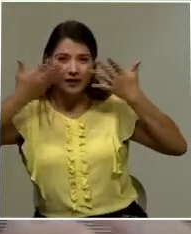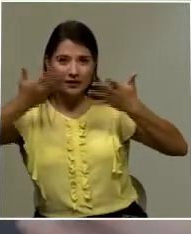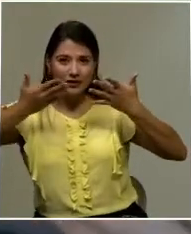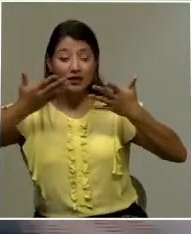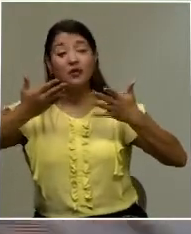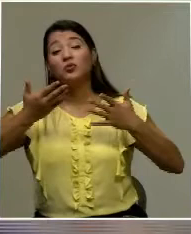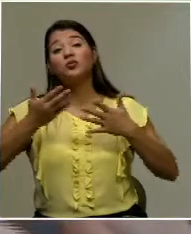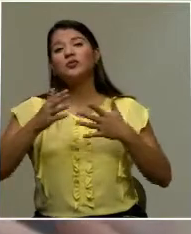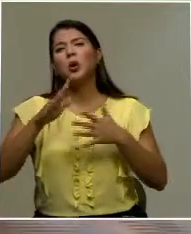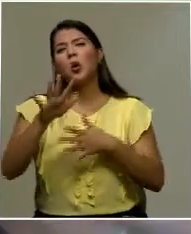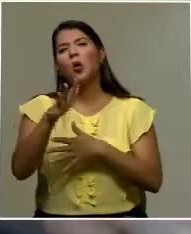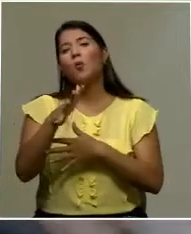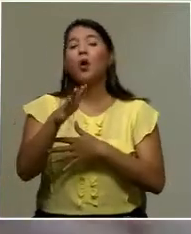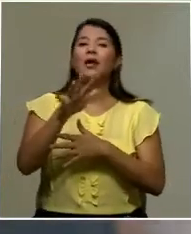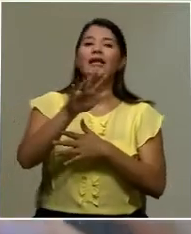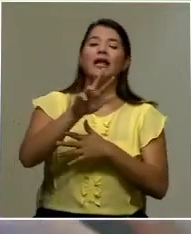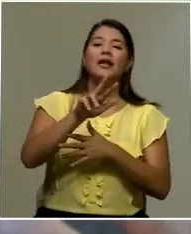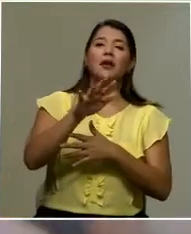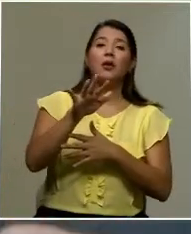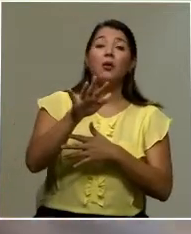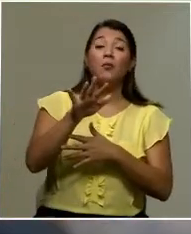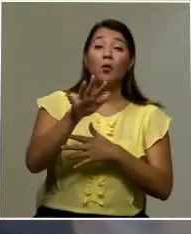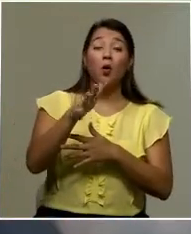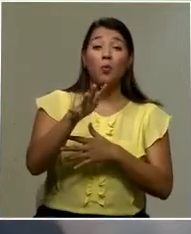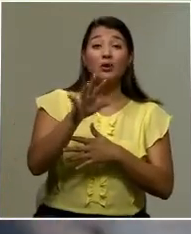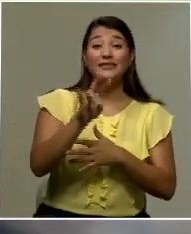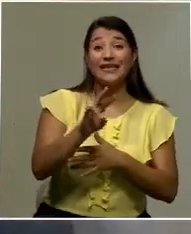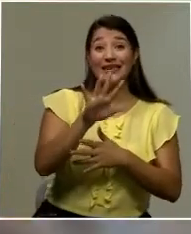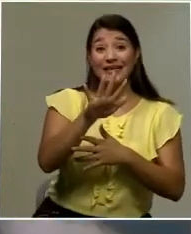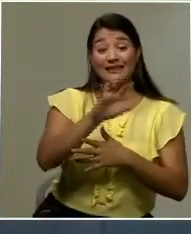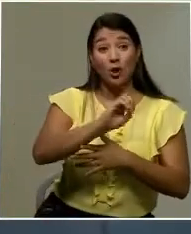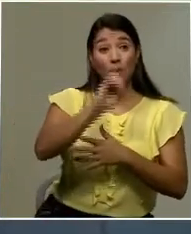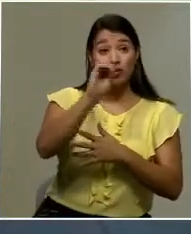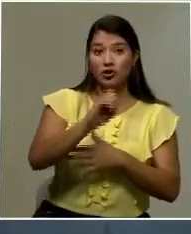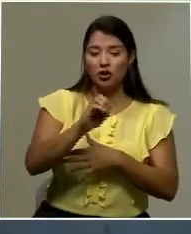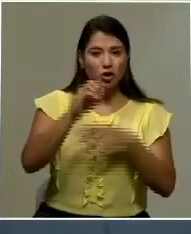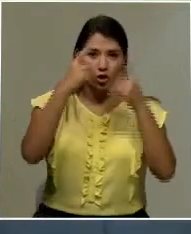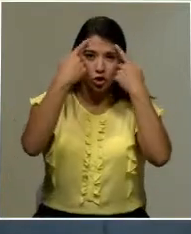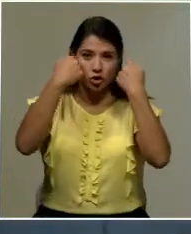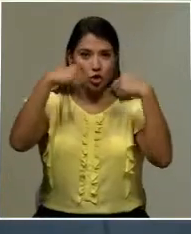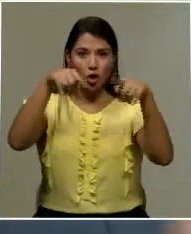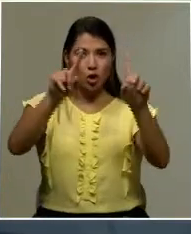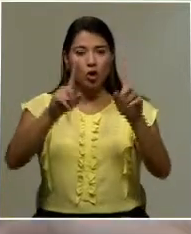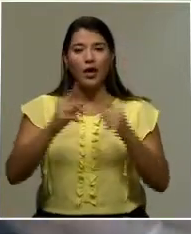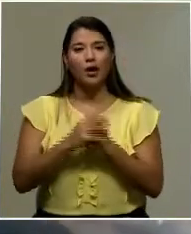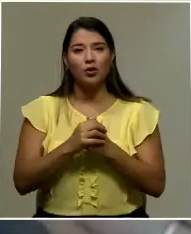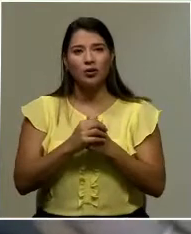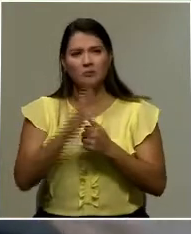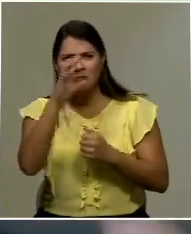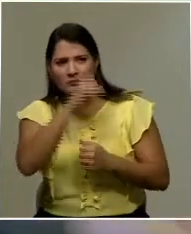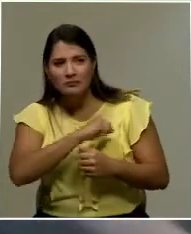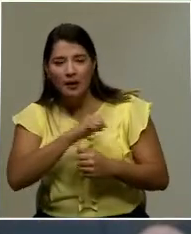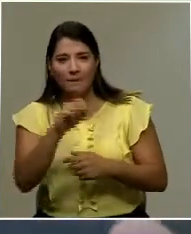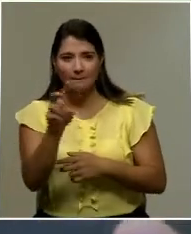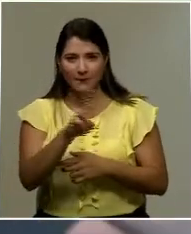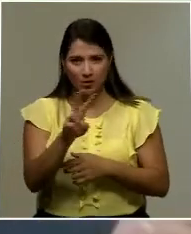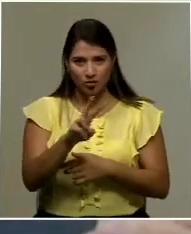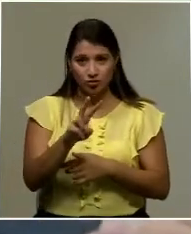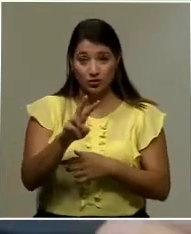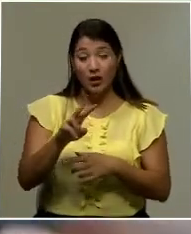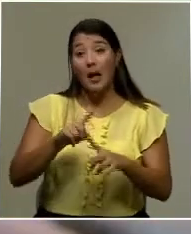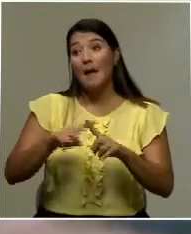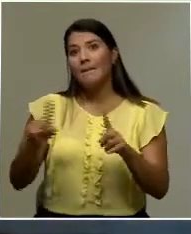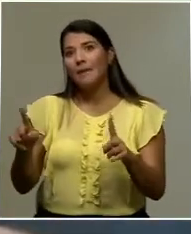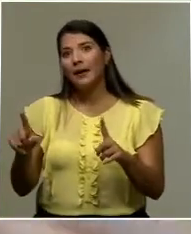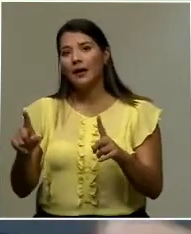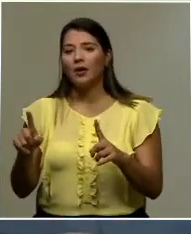virus. Sin embargo, a la cuarta parte de la gente le estaba saliendo más de 1 millón de virus por hora. Entonces, hay que darse cuenta que